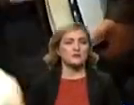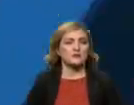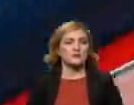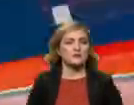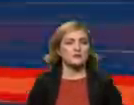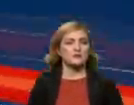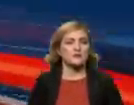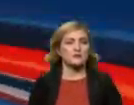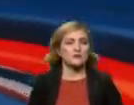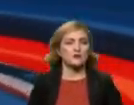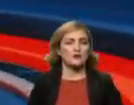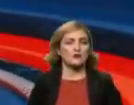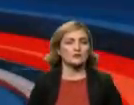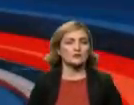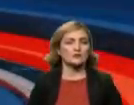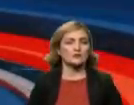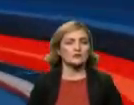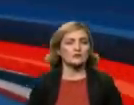horas.